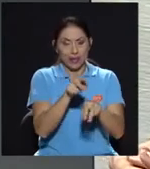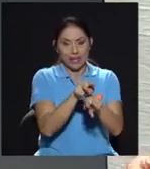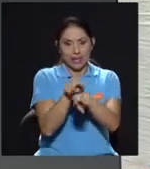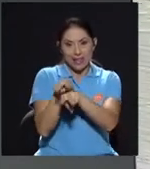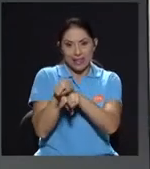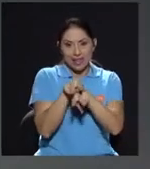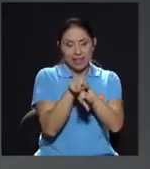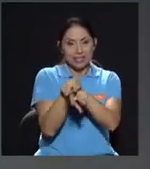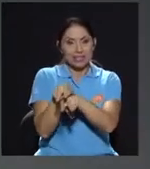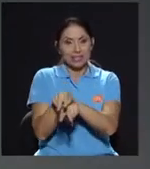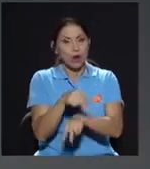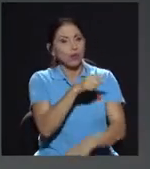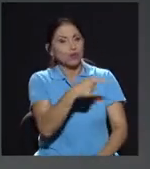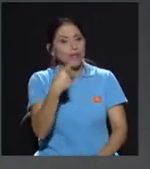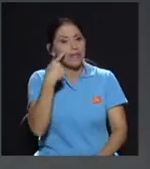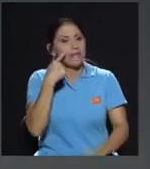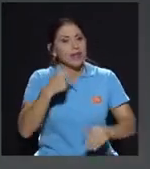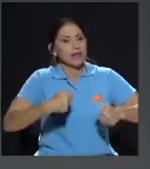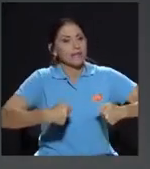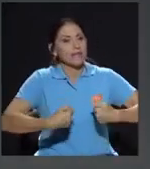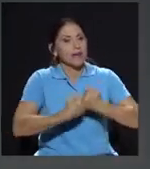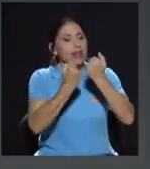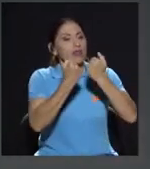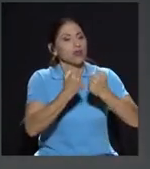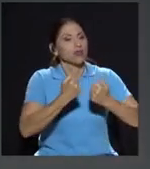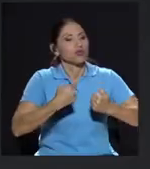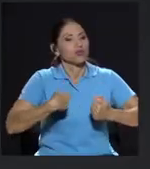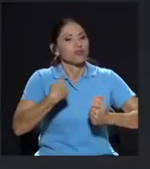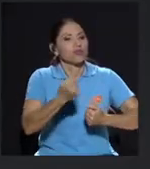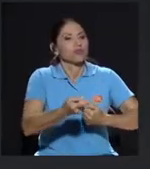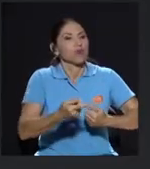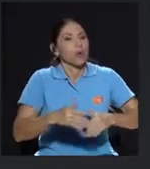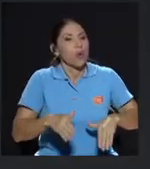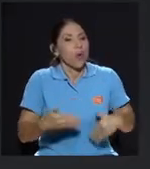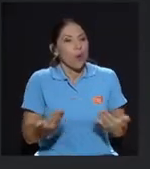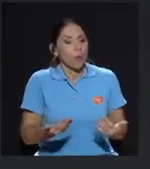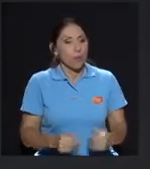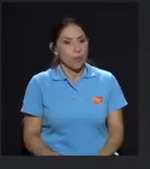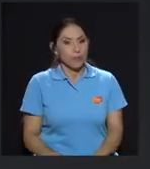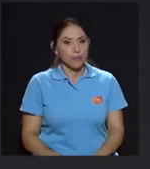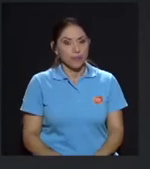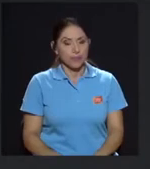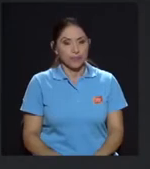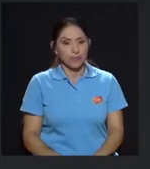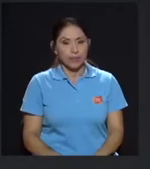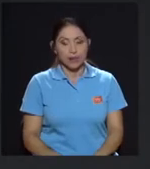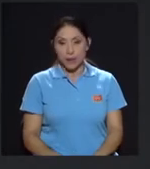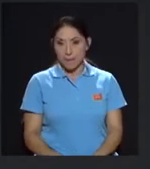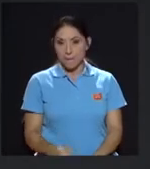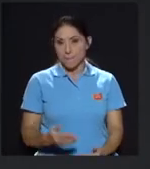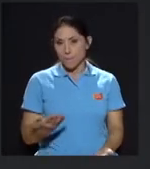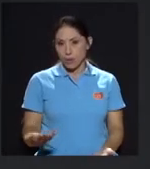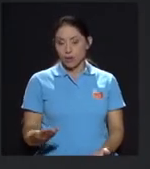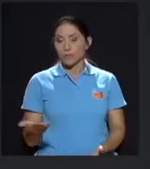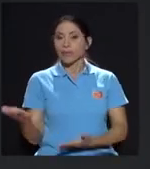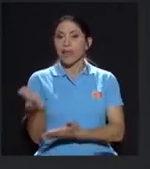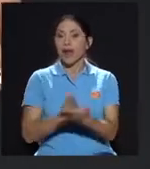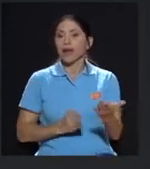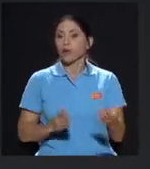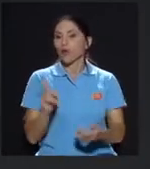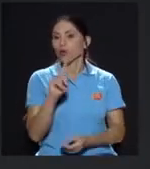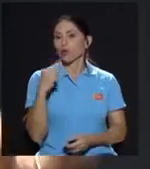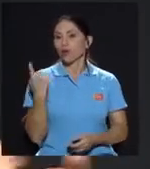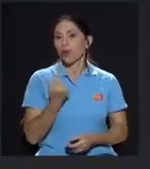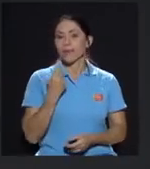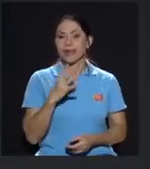el reto del superior bueno un aspecto que no solamente se